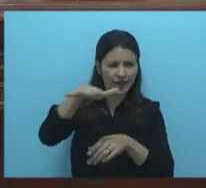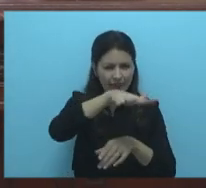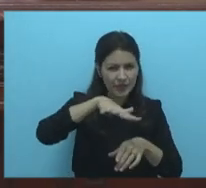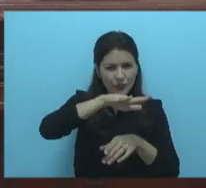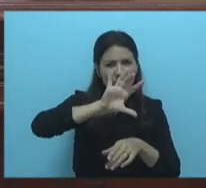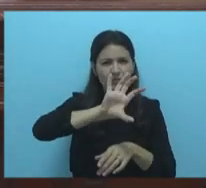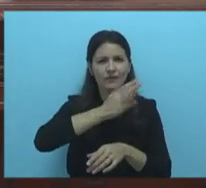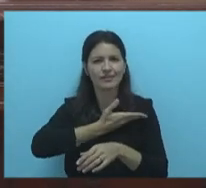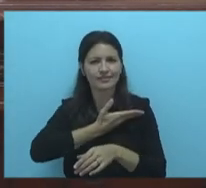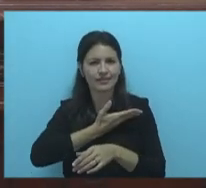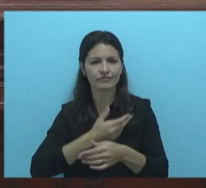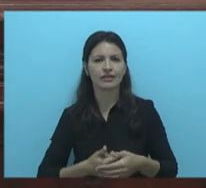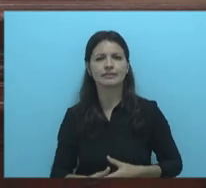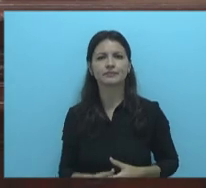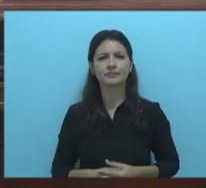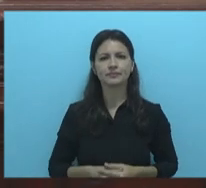provincia.